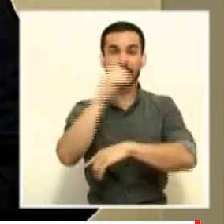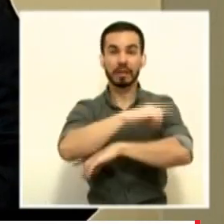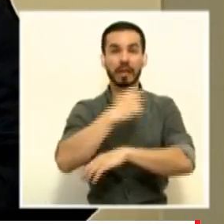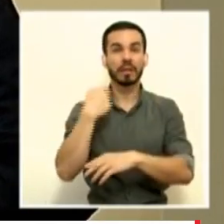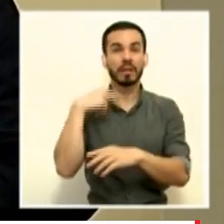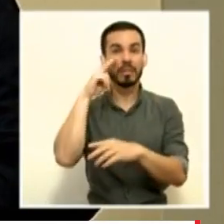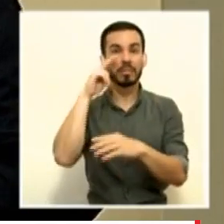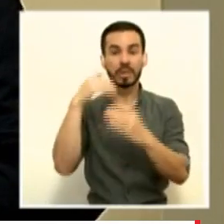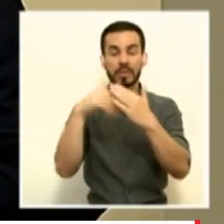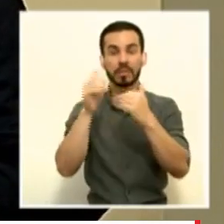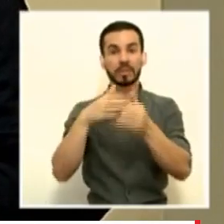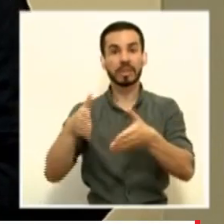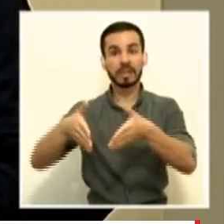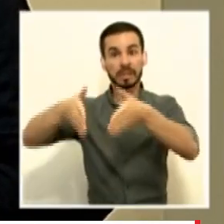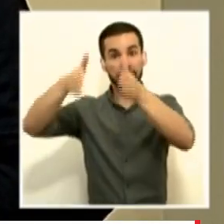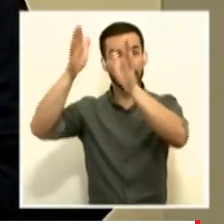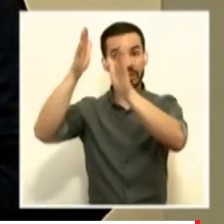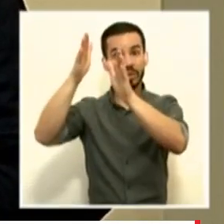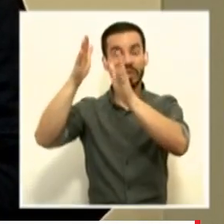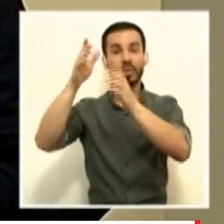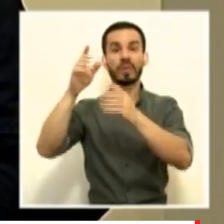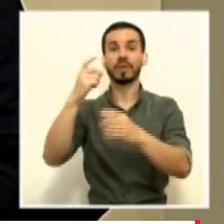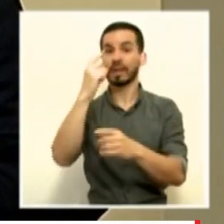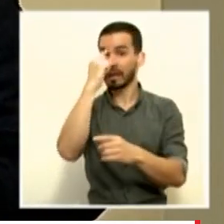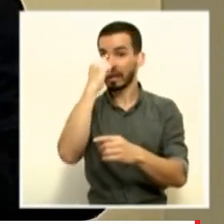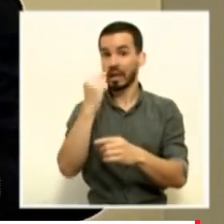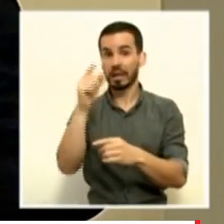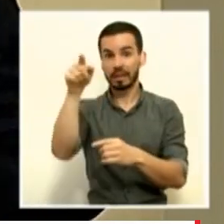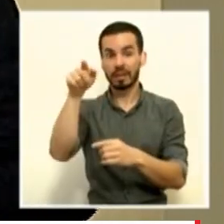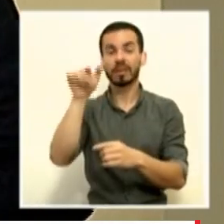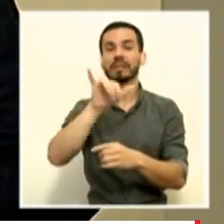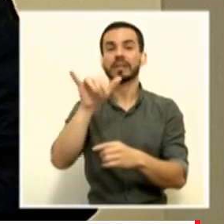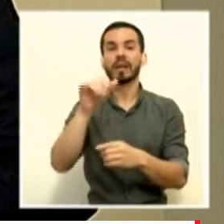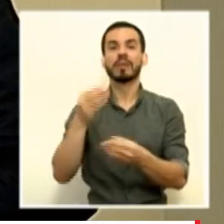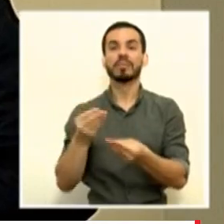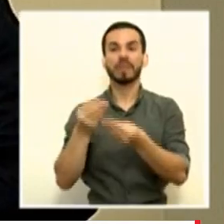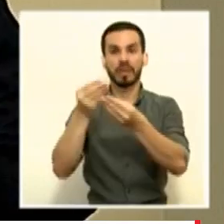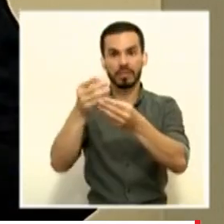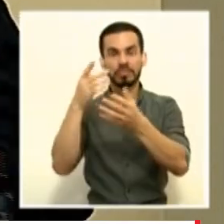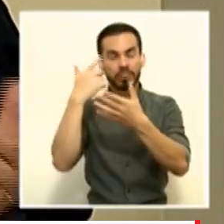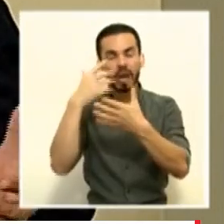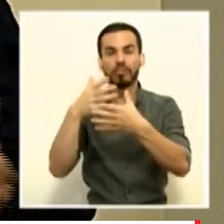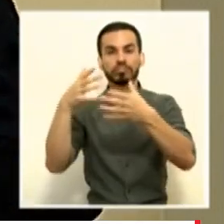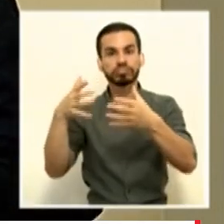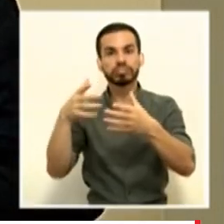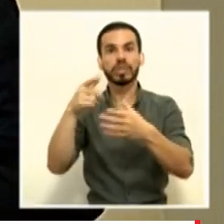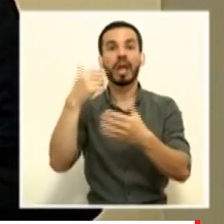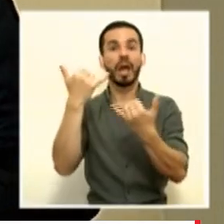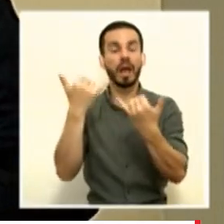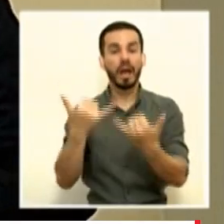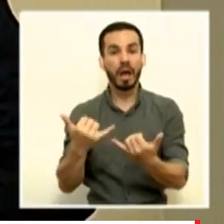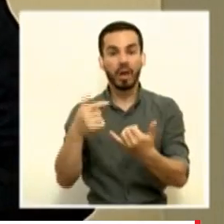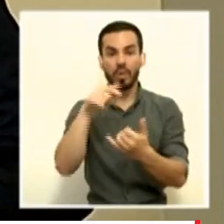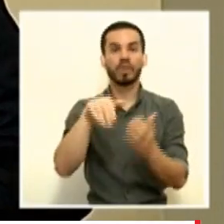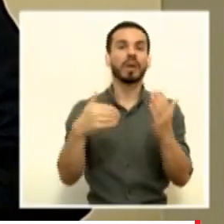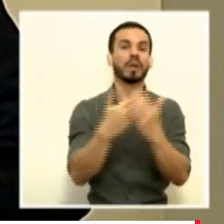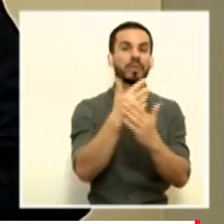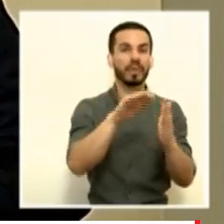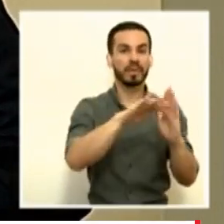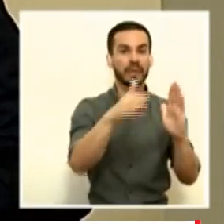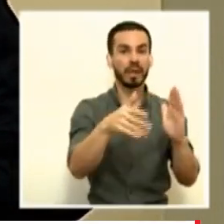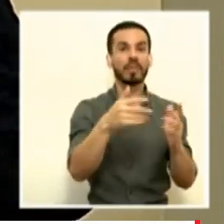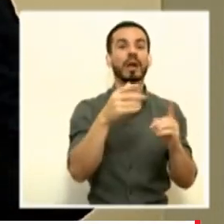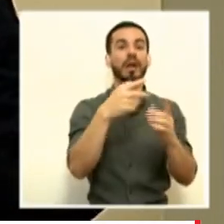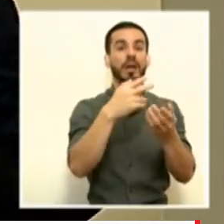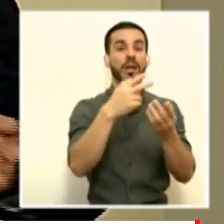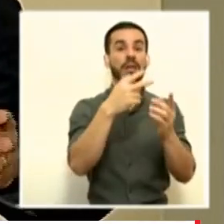las instalaciones en la torre del Hospital Calderón Guardia, que también se están poniendo a disposición. Ahora estas camas del Hospital